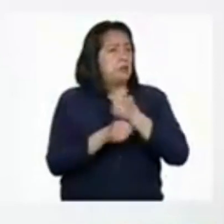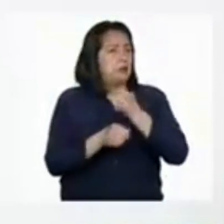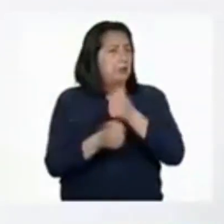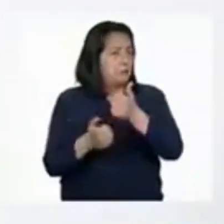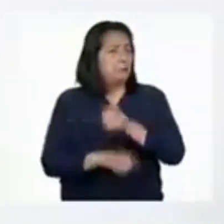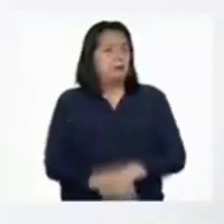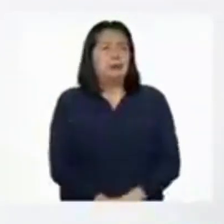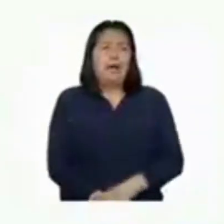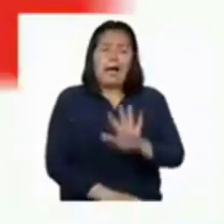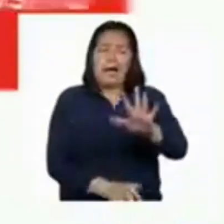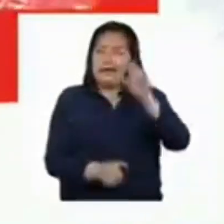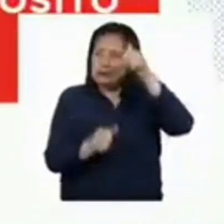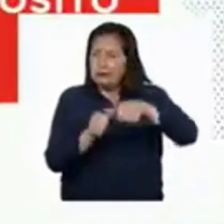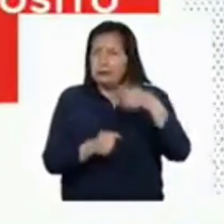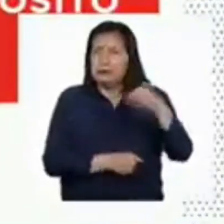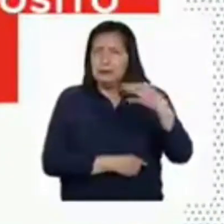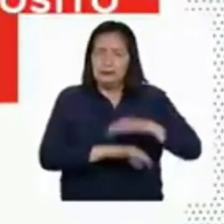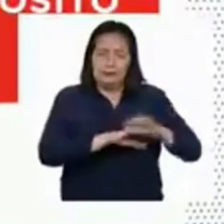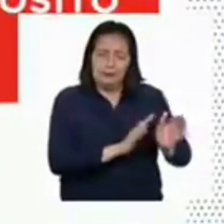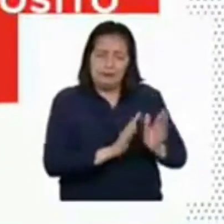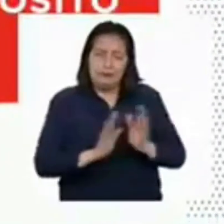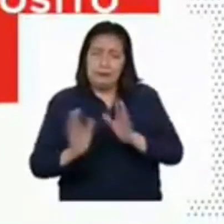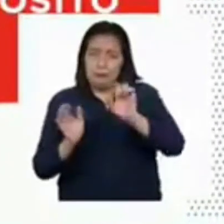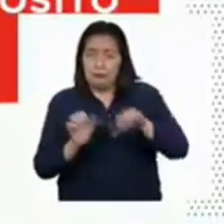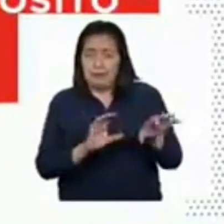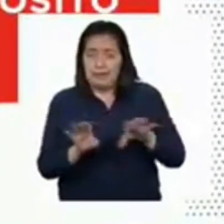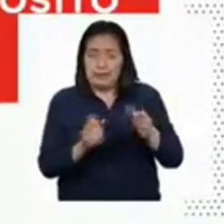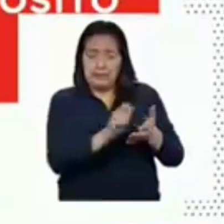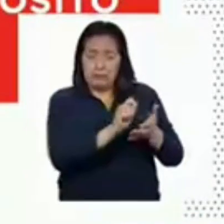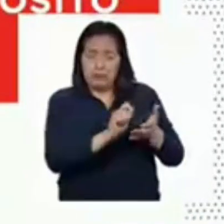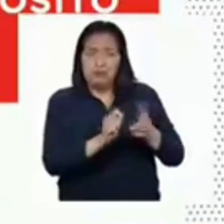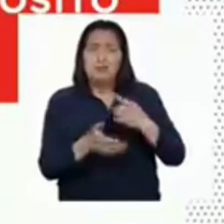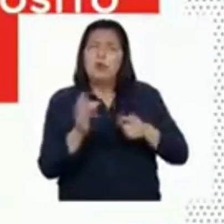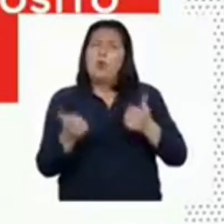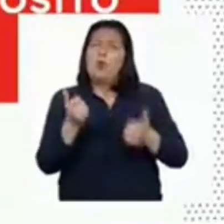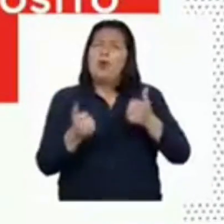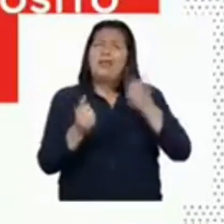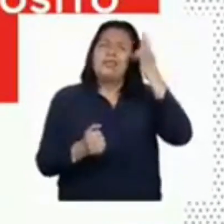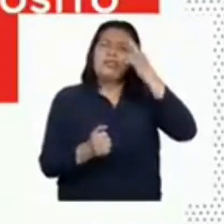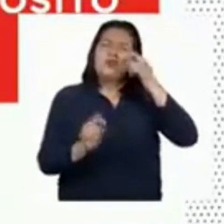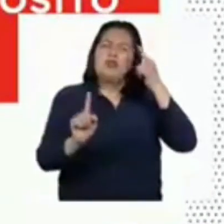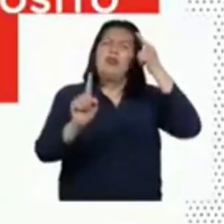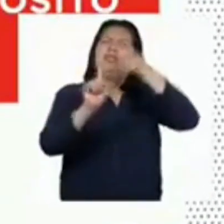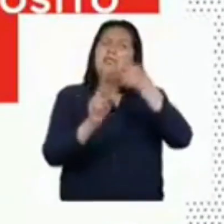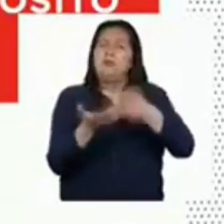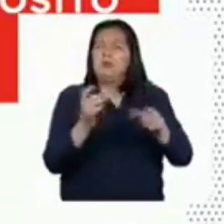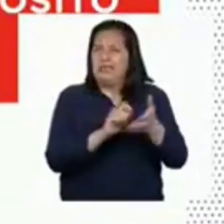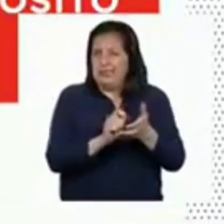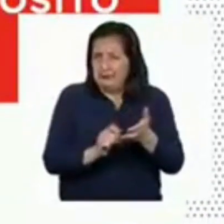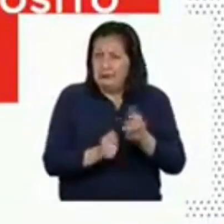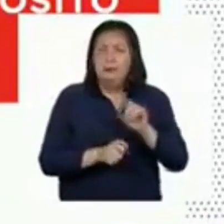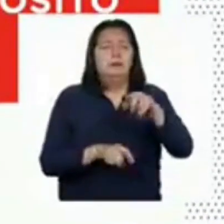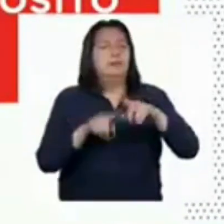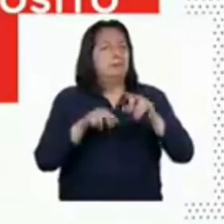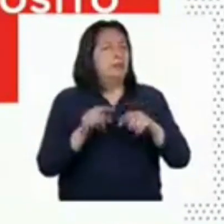trabajo. Recordemos que siempre que planifiquemos un texto, debemos definir el propósito, porque de esto dependerá